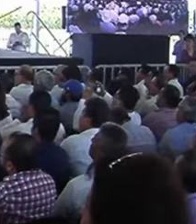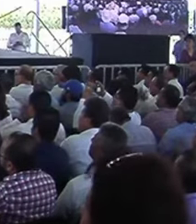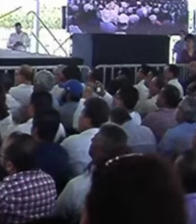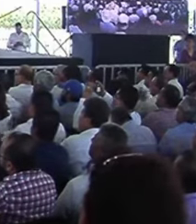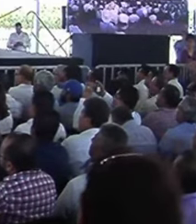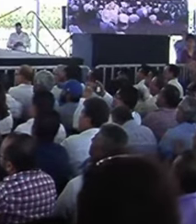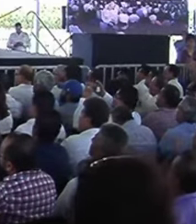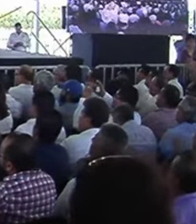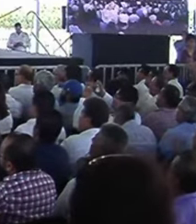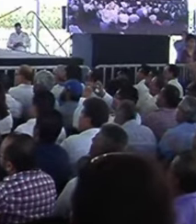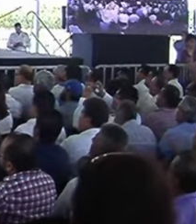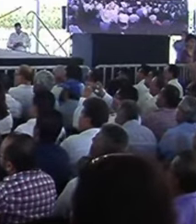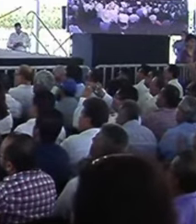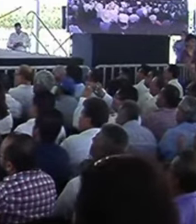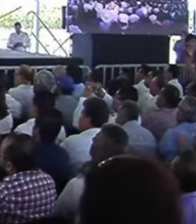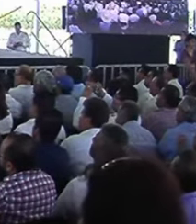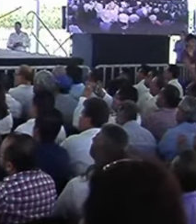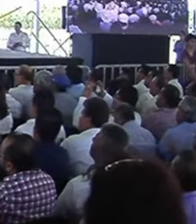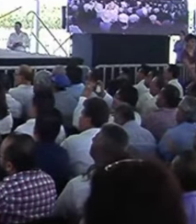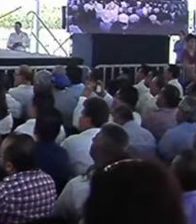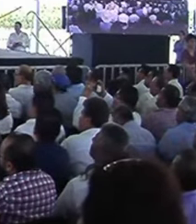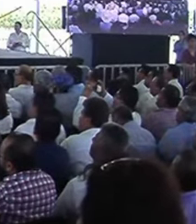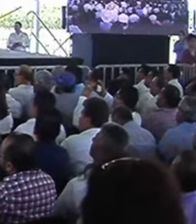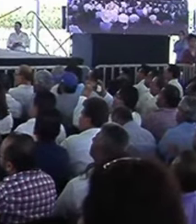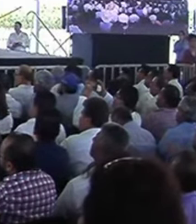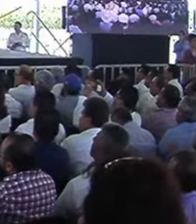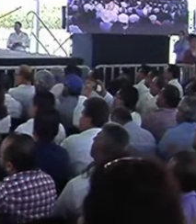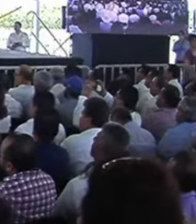me gusta. Amigos de Cuaji,